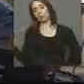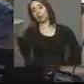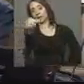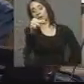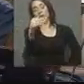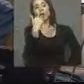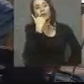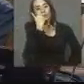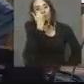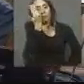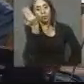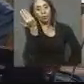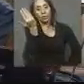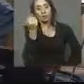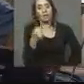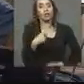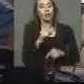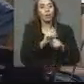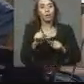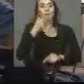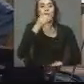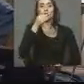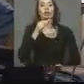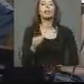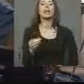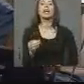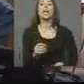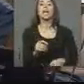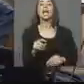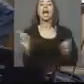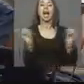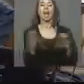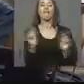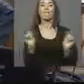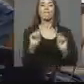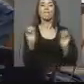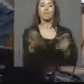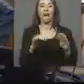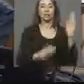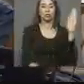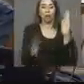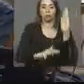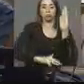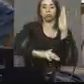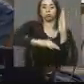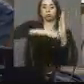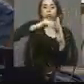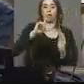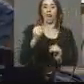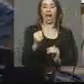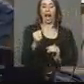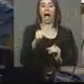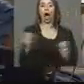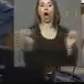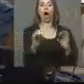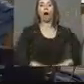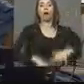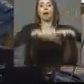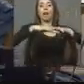Siento vergüenza lo que acabo de contar al principio, que el relleno La Laja se va a llenar de residuos industriales cuando el Estado